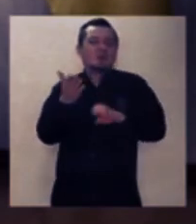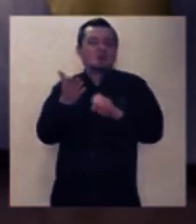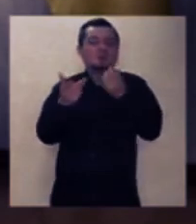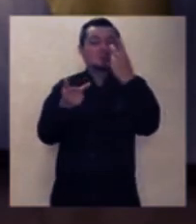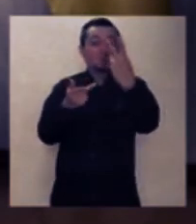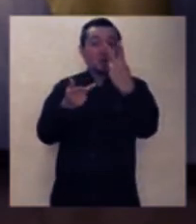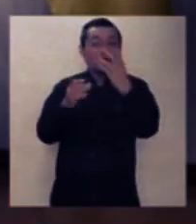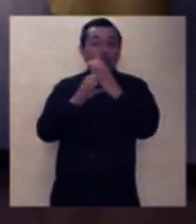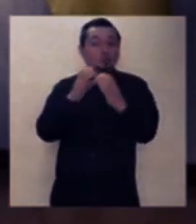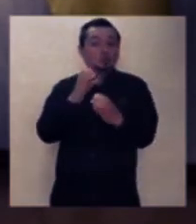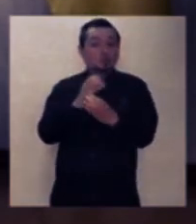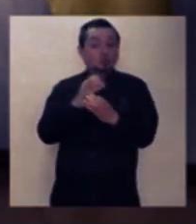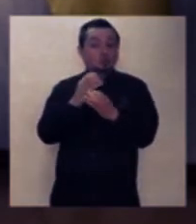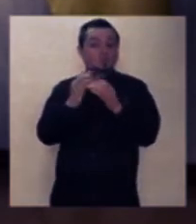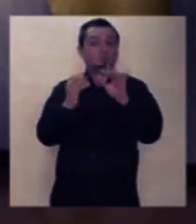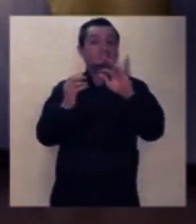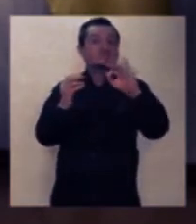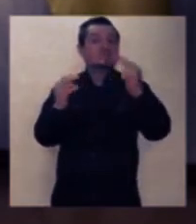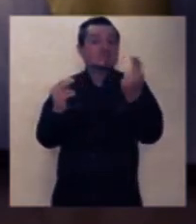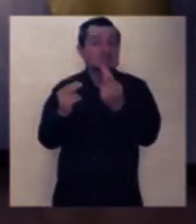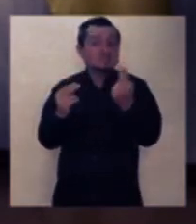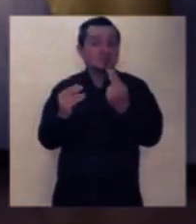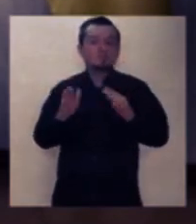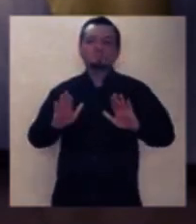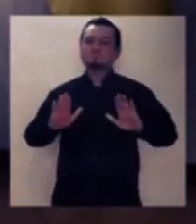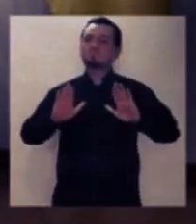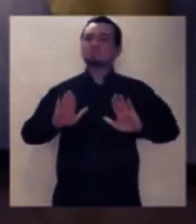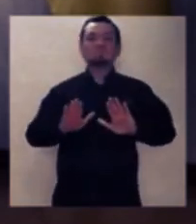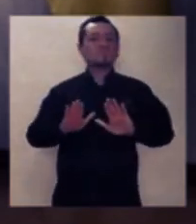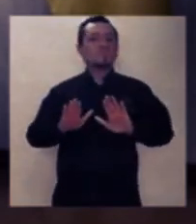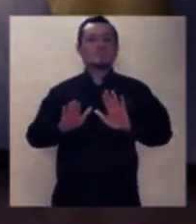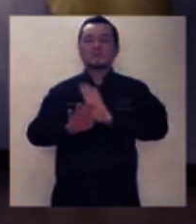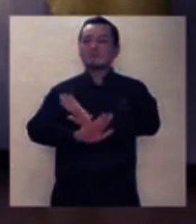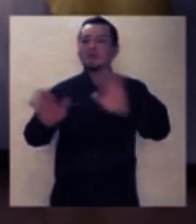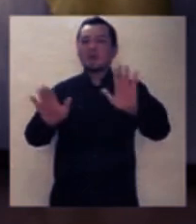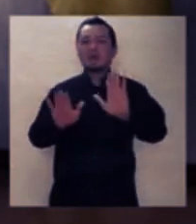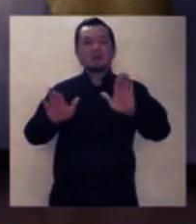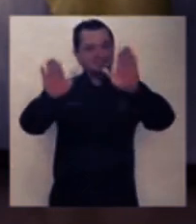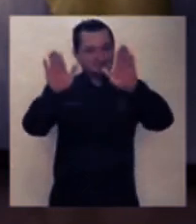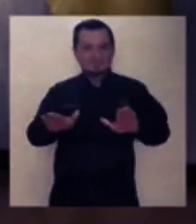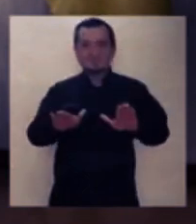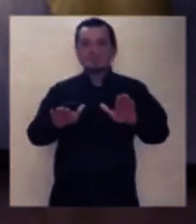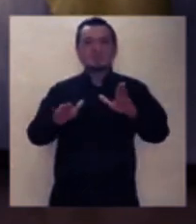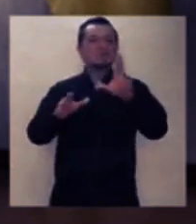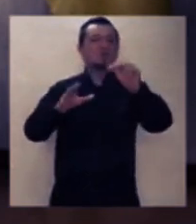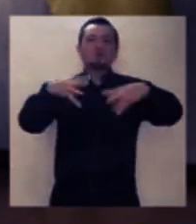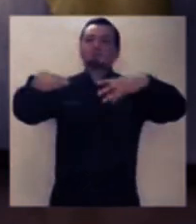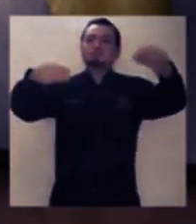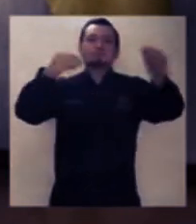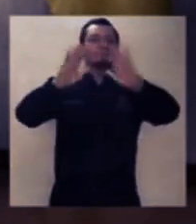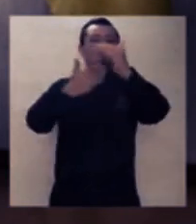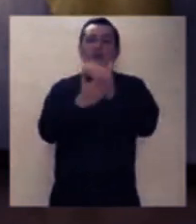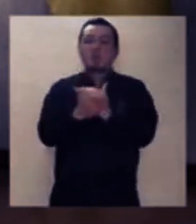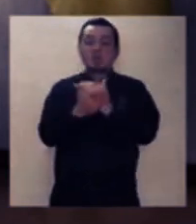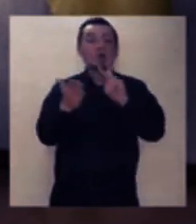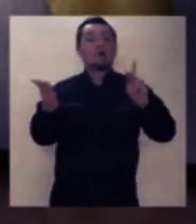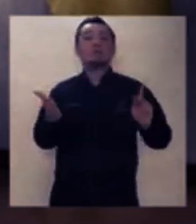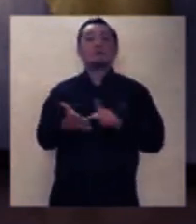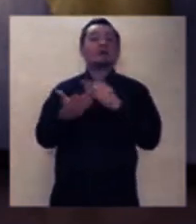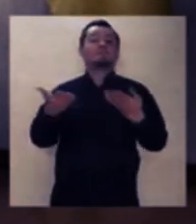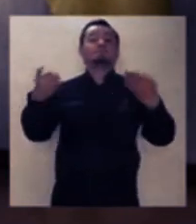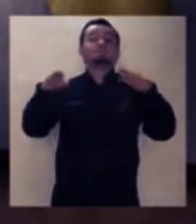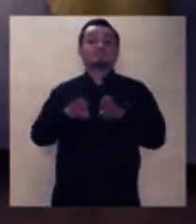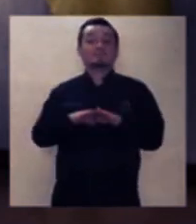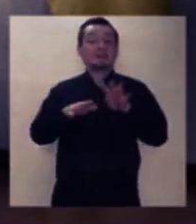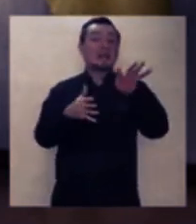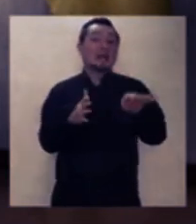definir 2 nuevos indicadores que van a definir si es necesario parar en seco toda actividad de nuestro estado para cortar la cadena de contagios.